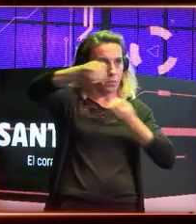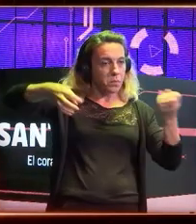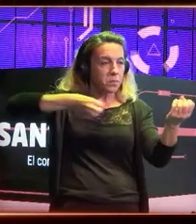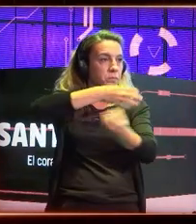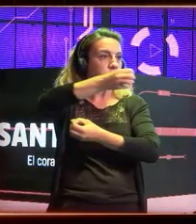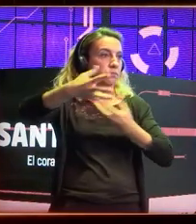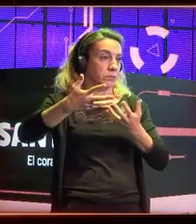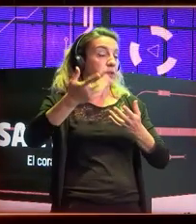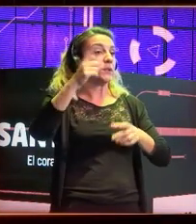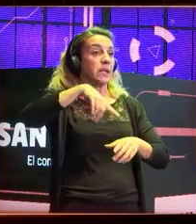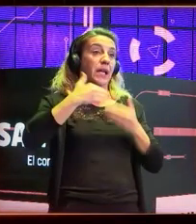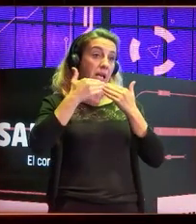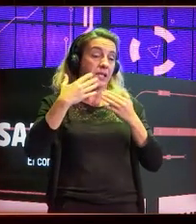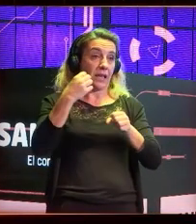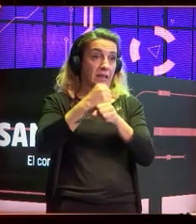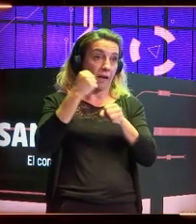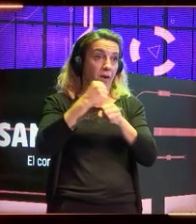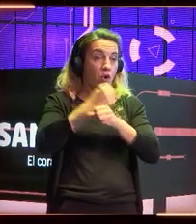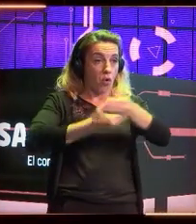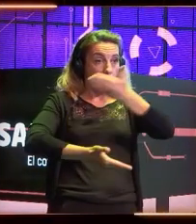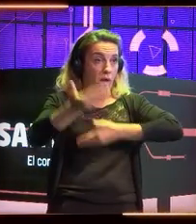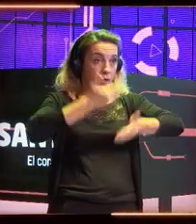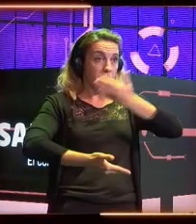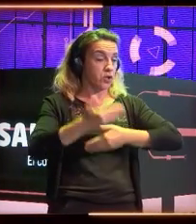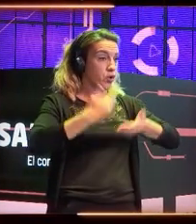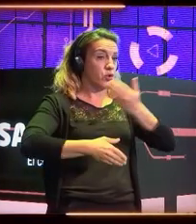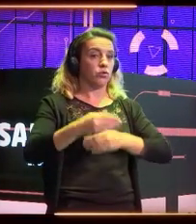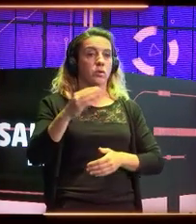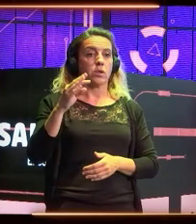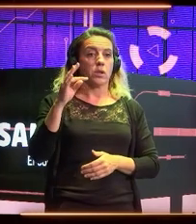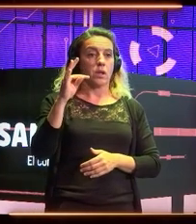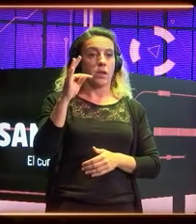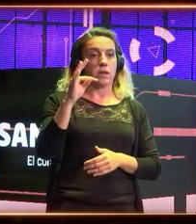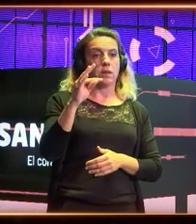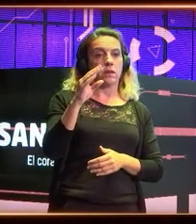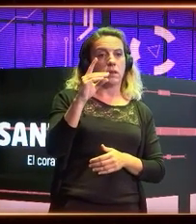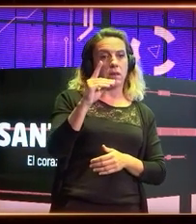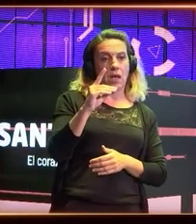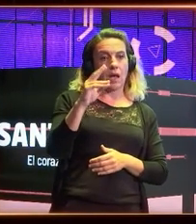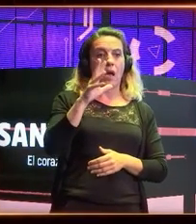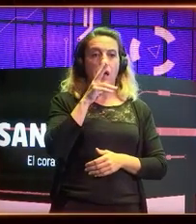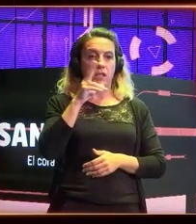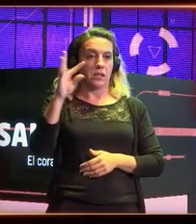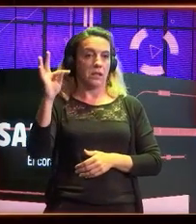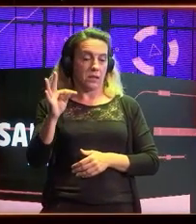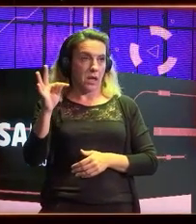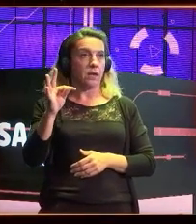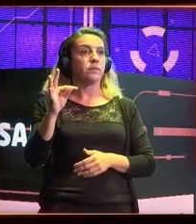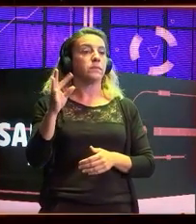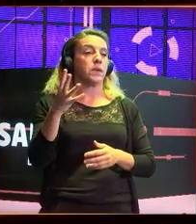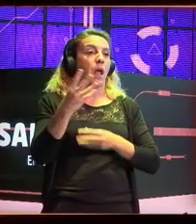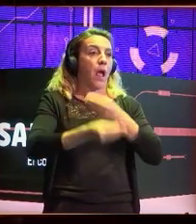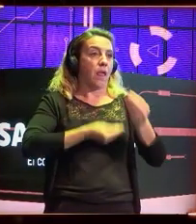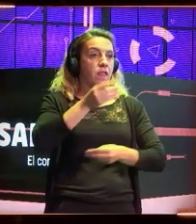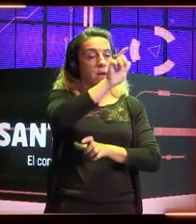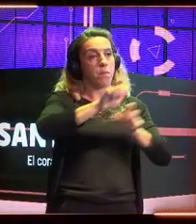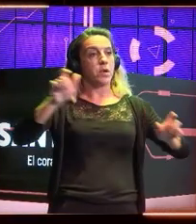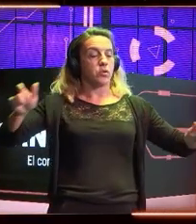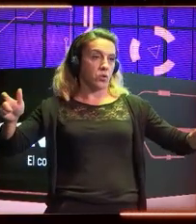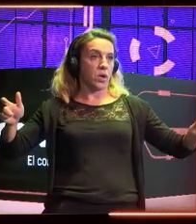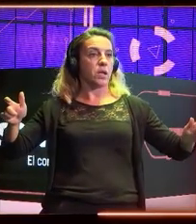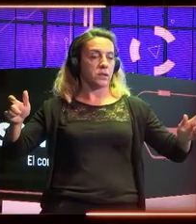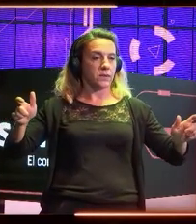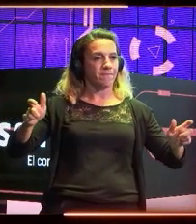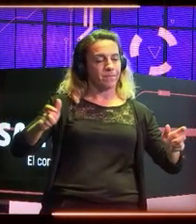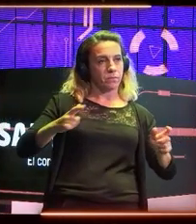esta colaboración el eht eh cons siguen poco a poco que el ser humano nos vayamos acercando a resolver estos